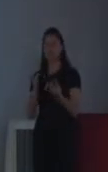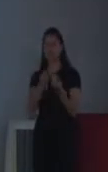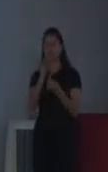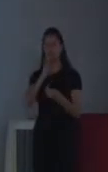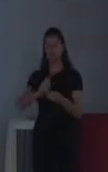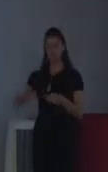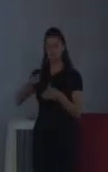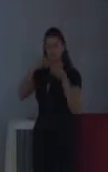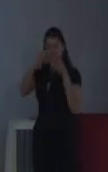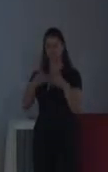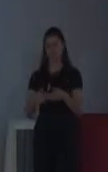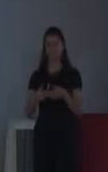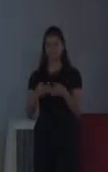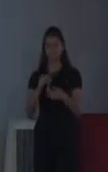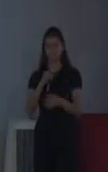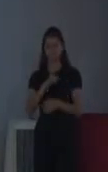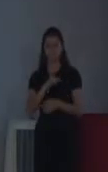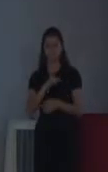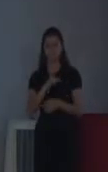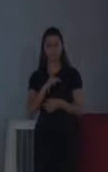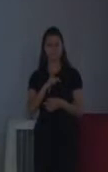Discapacidad,